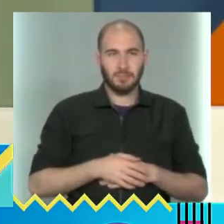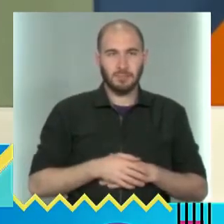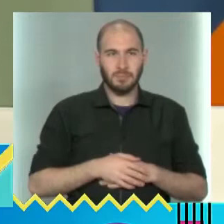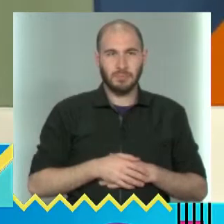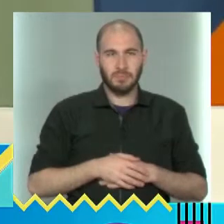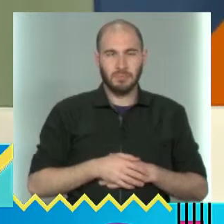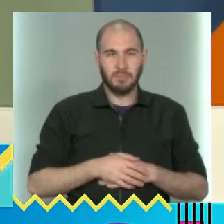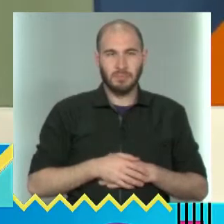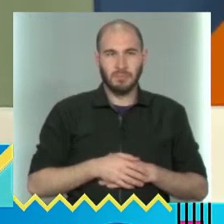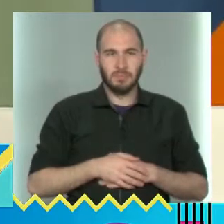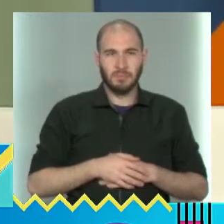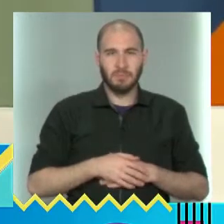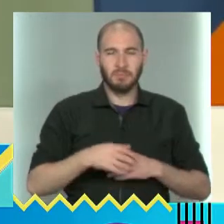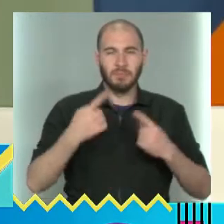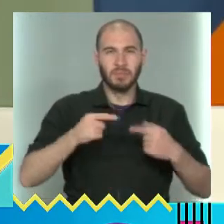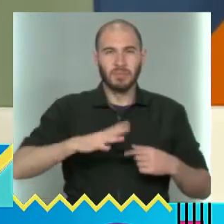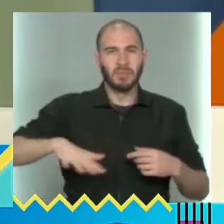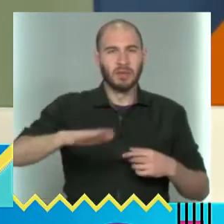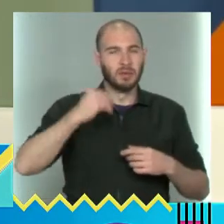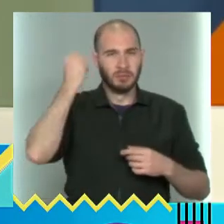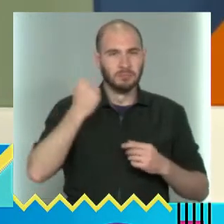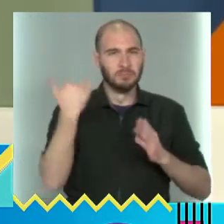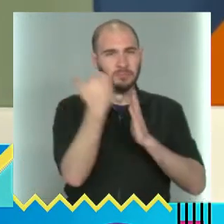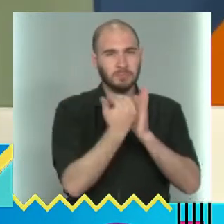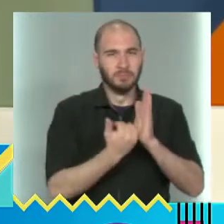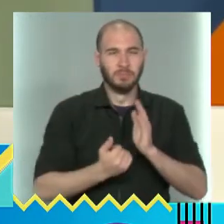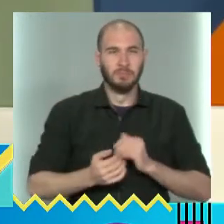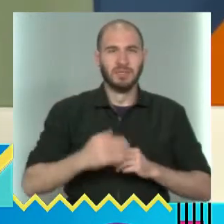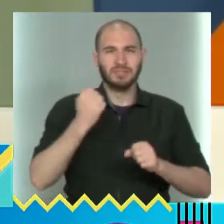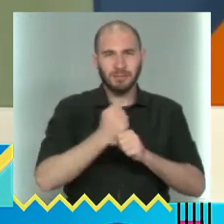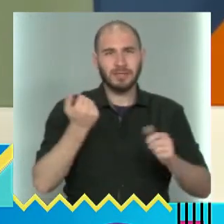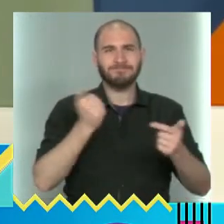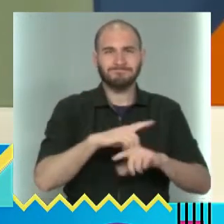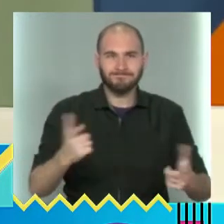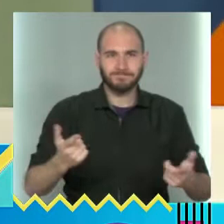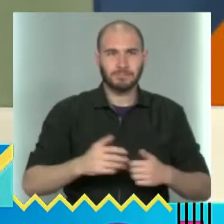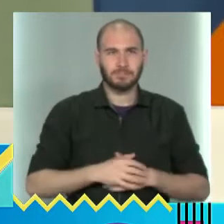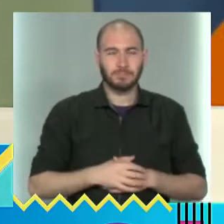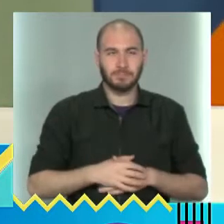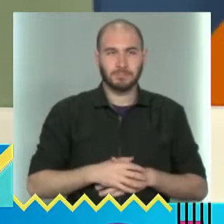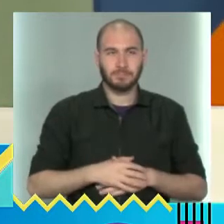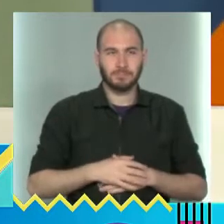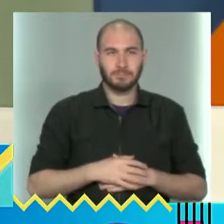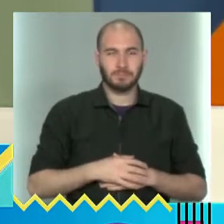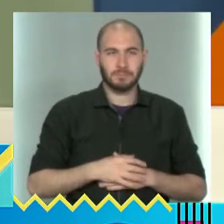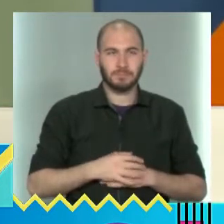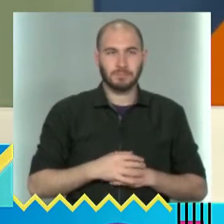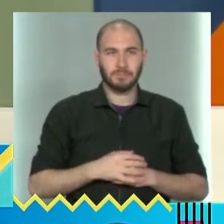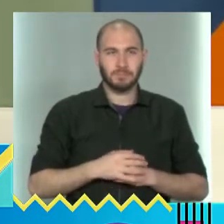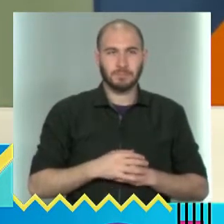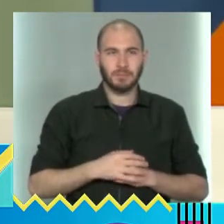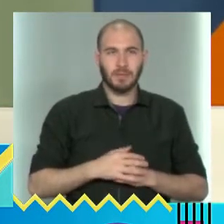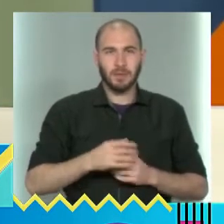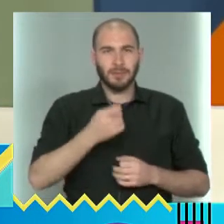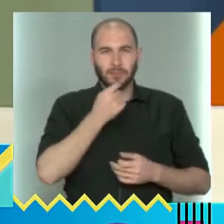había sobre todo, bueno, a ver, las condiciones socioeconómicas que se presentaban, había alto desempleo, había, si